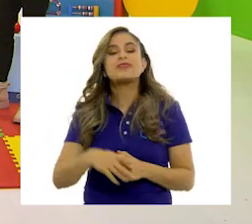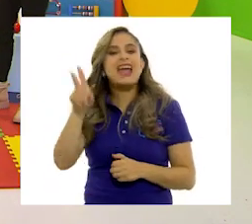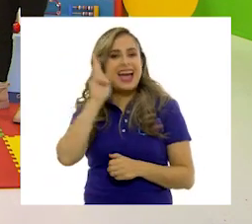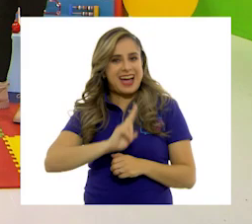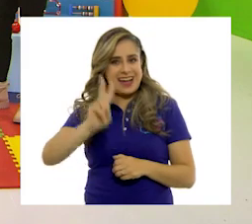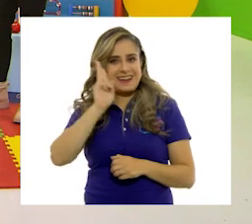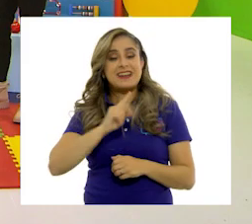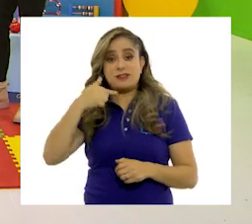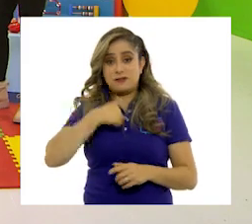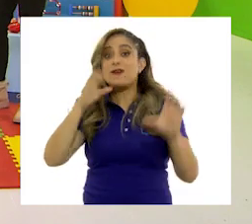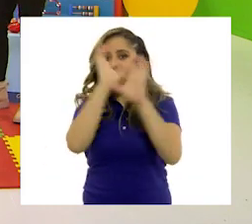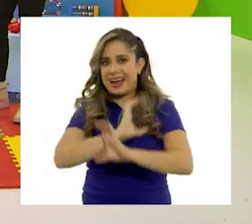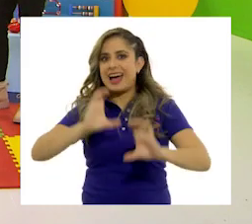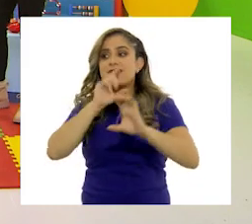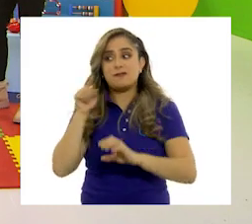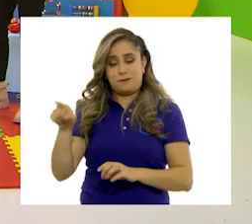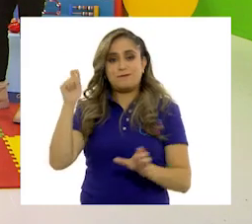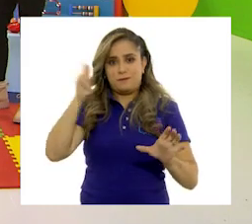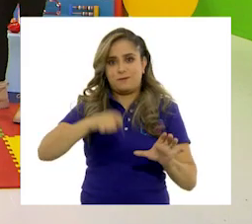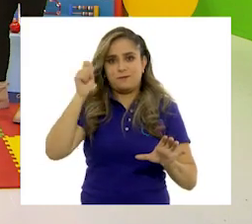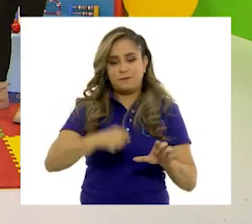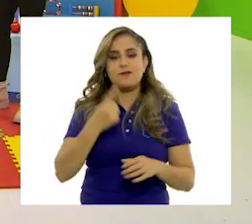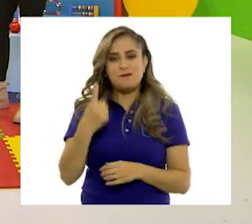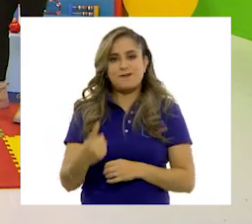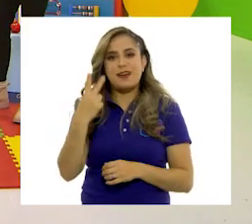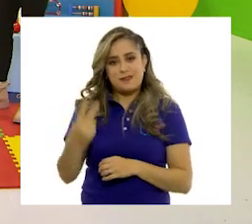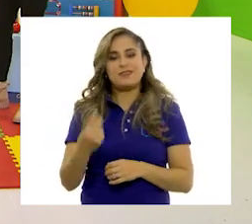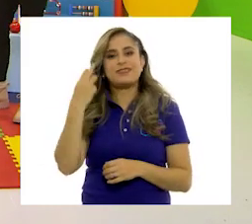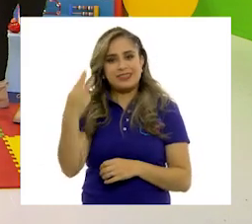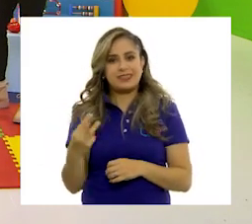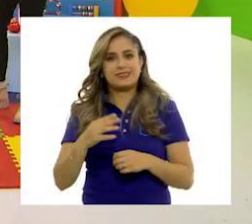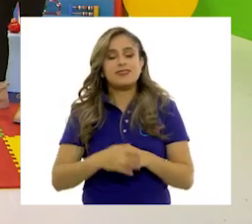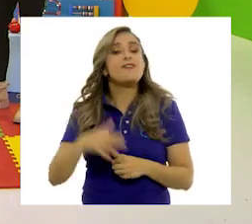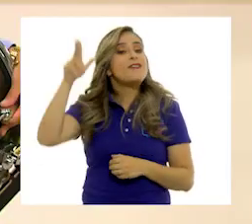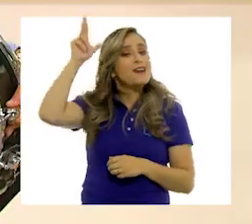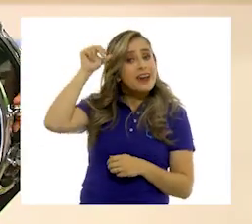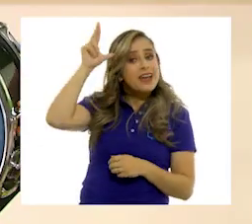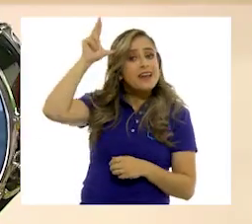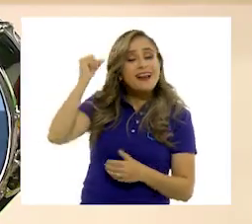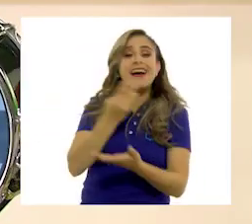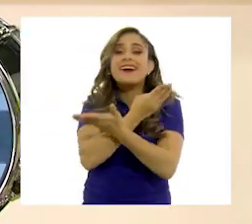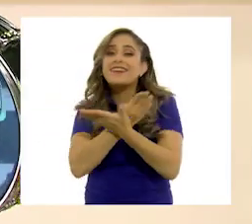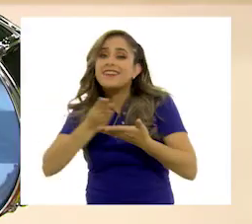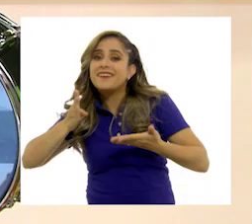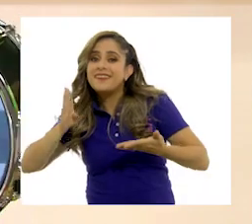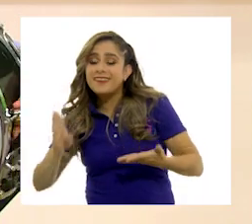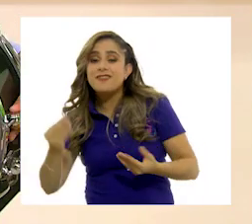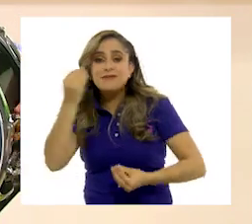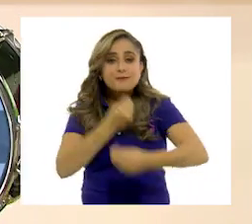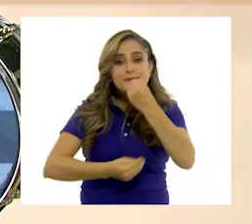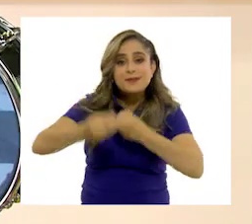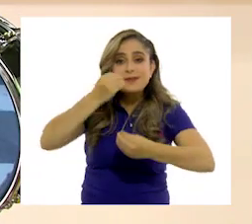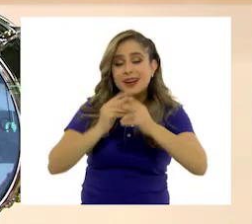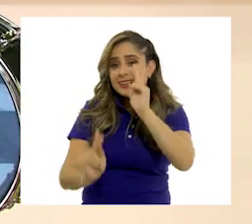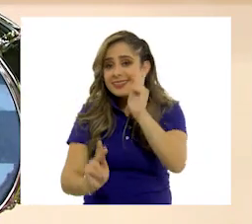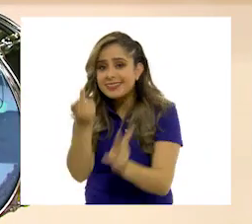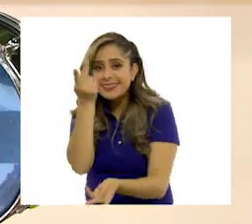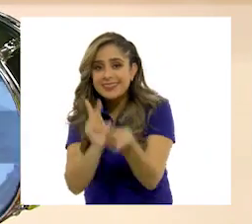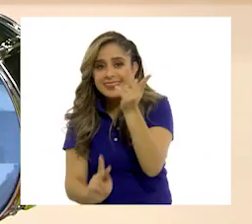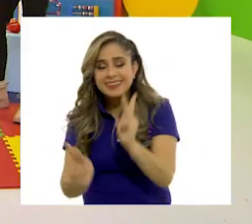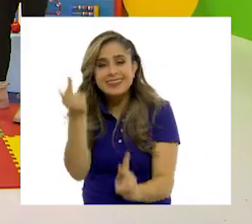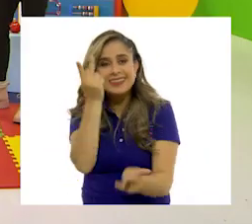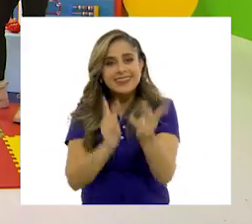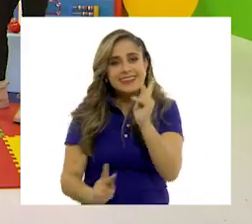intentarlo mientras yo canto la canción. Claro. 1, 2, 3. Conejito blanco come